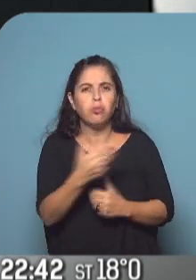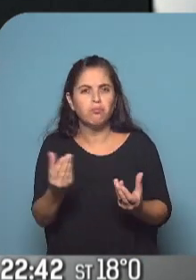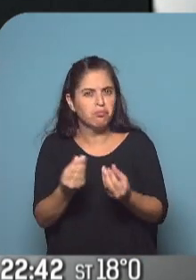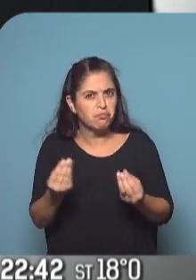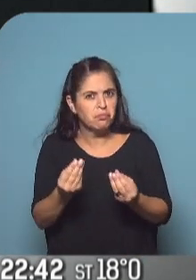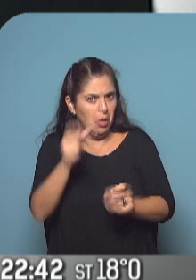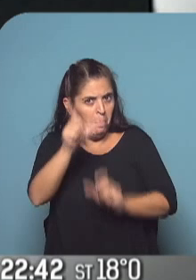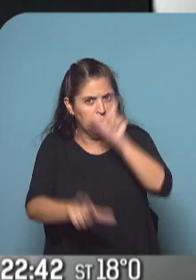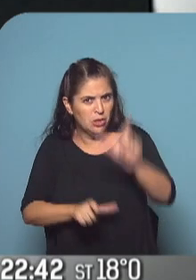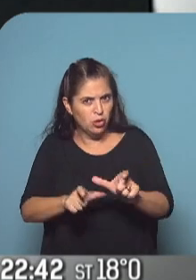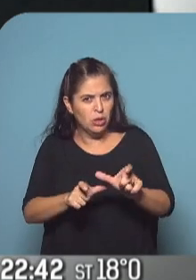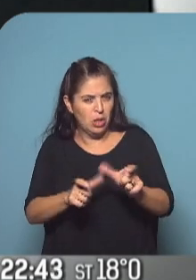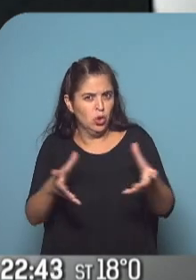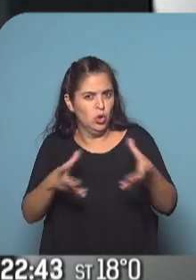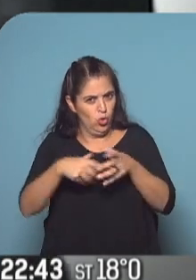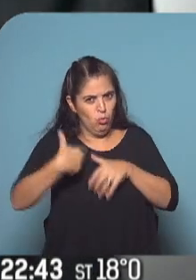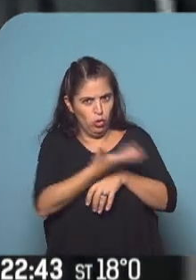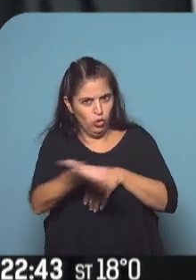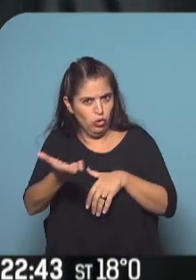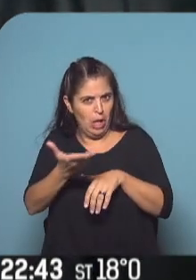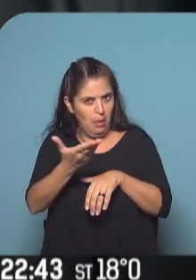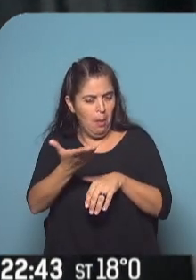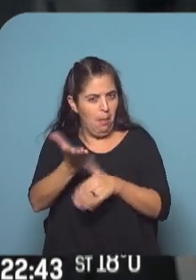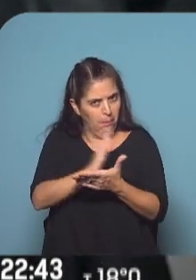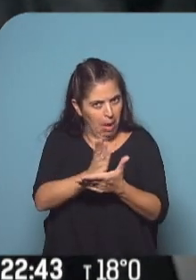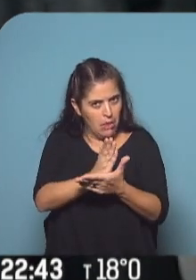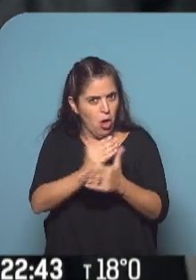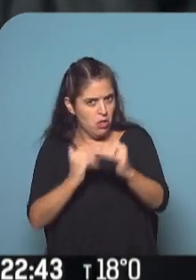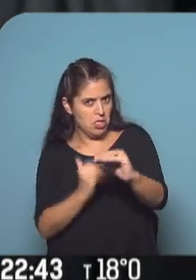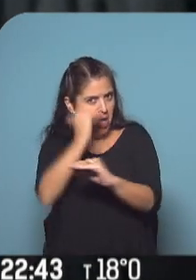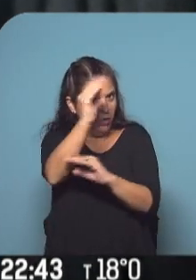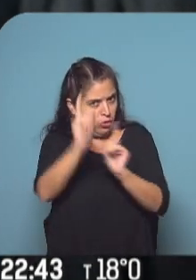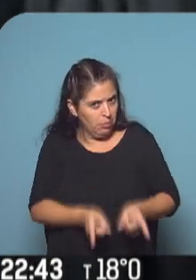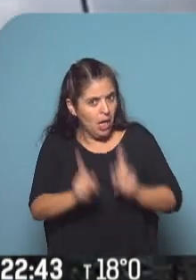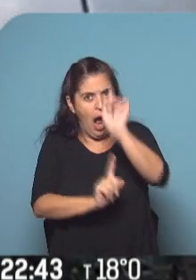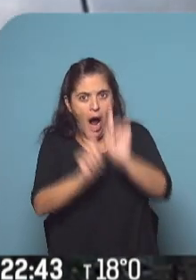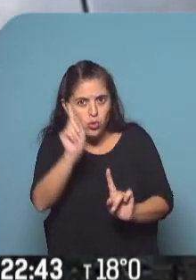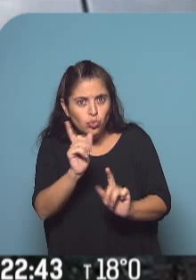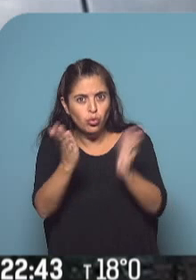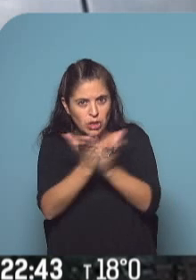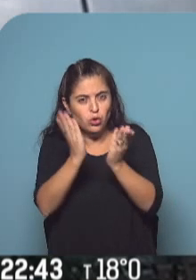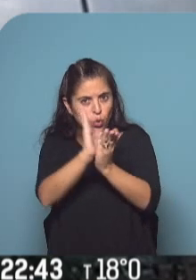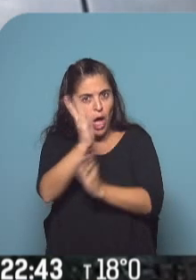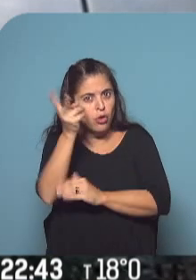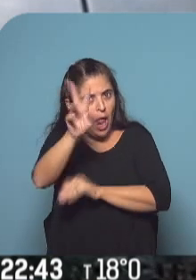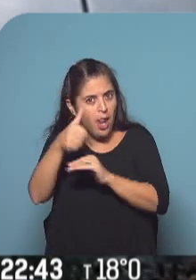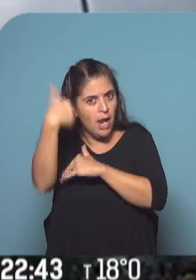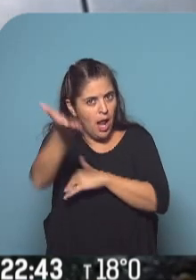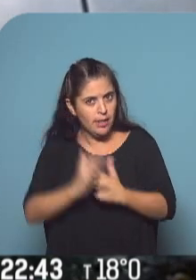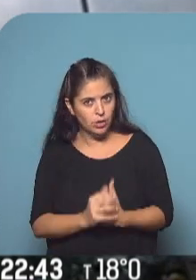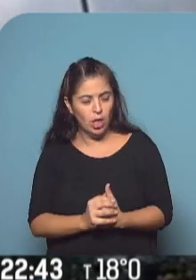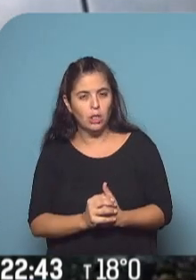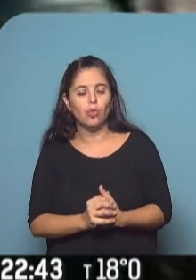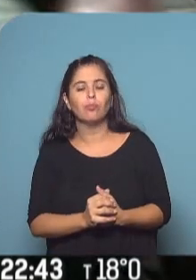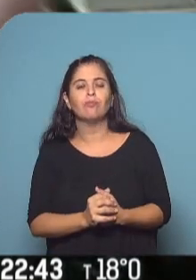y media alta, algunos de ellos con estudios universitarios en el exterior. Los servicios de inteligencia